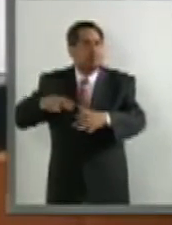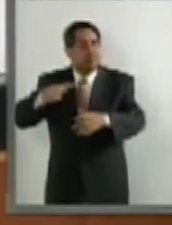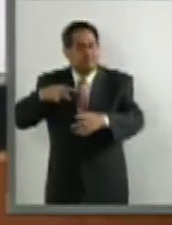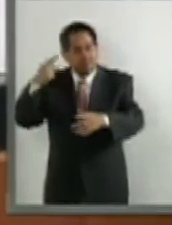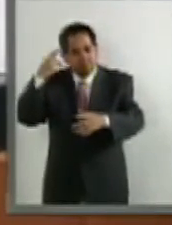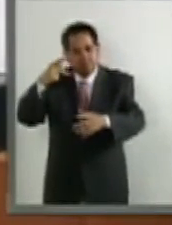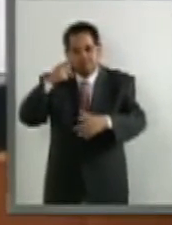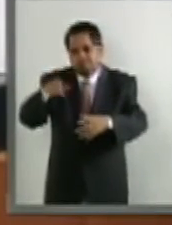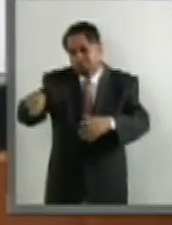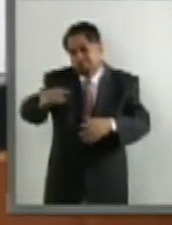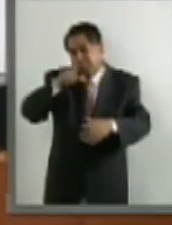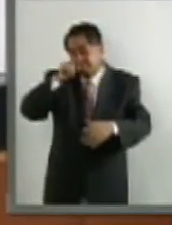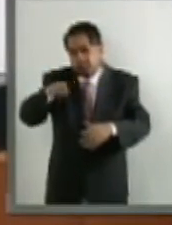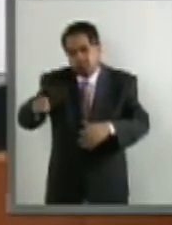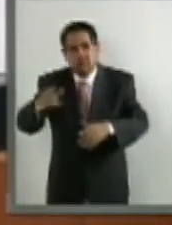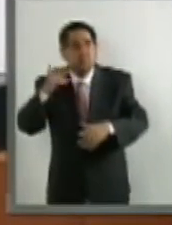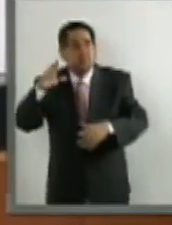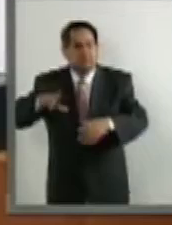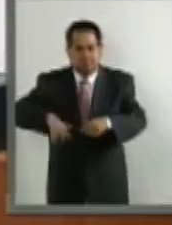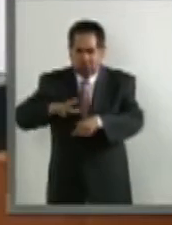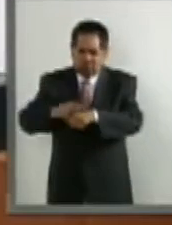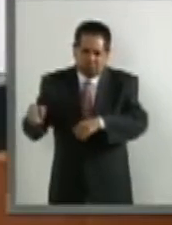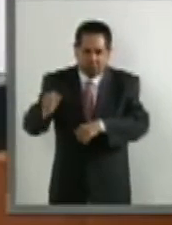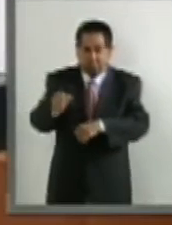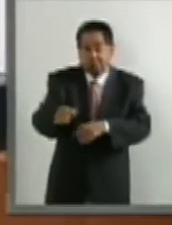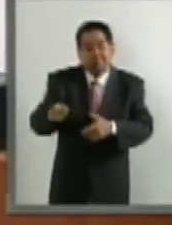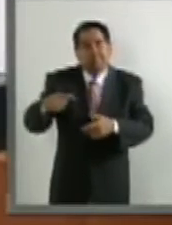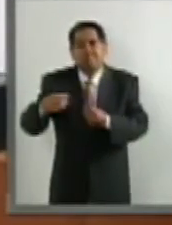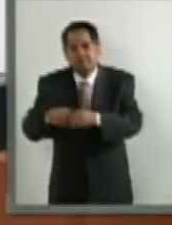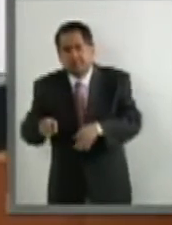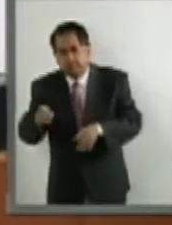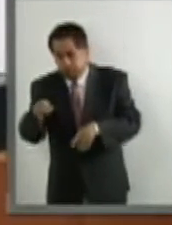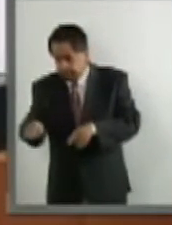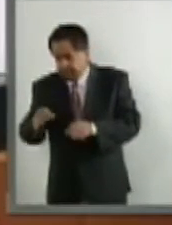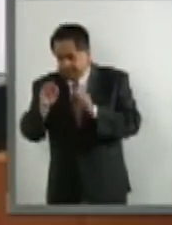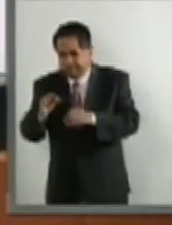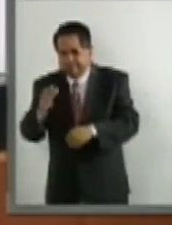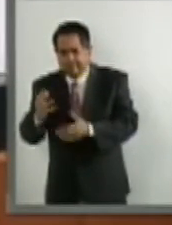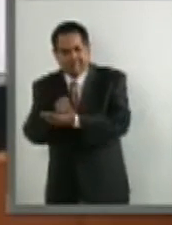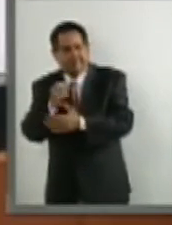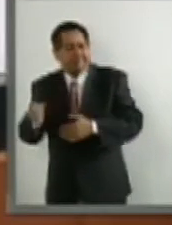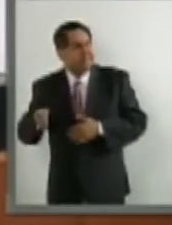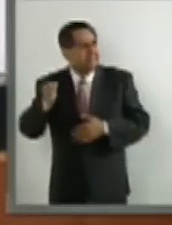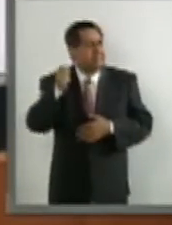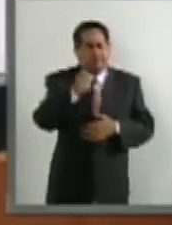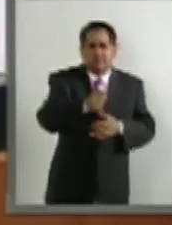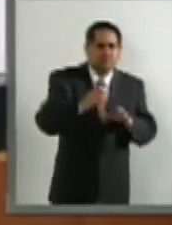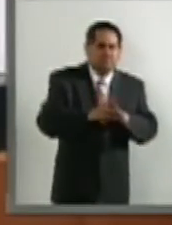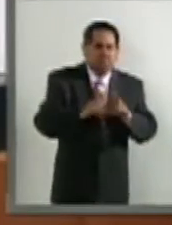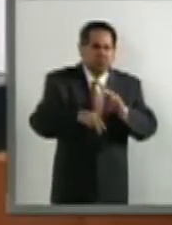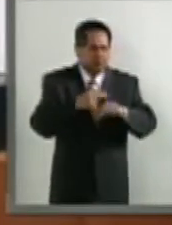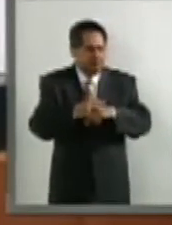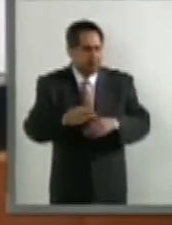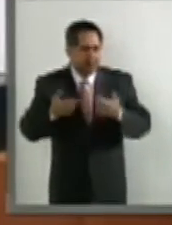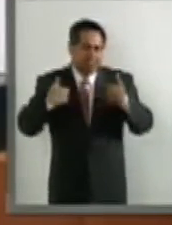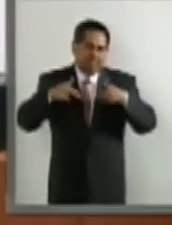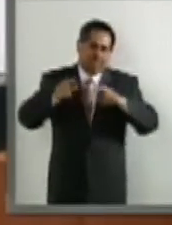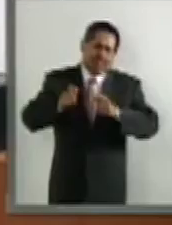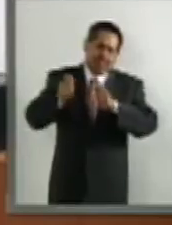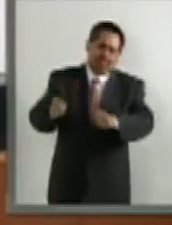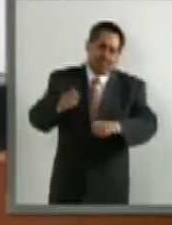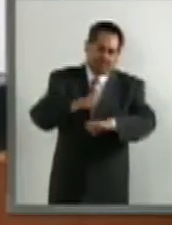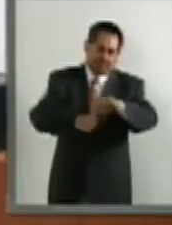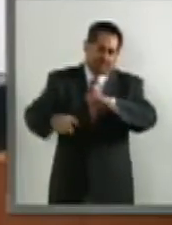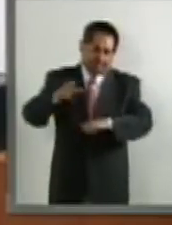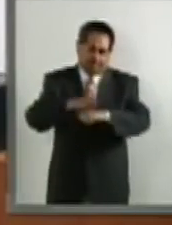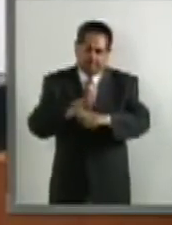tener una mujer de primera, pero el país va a ganar en tener a, como representante de